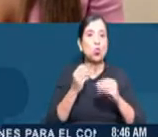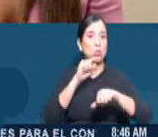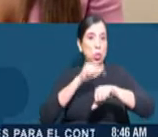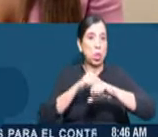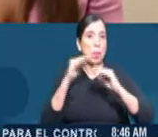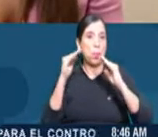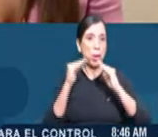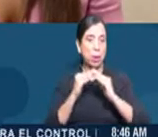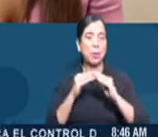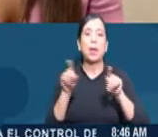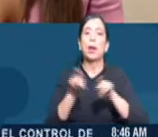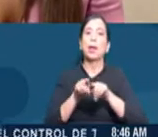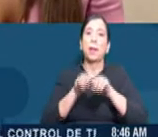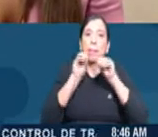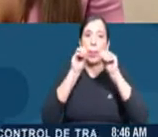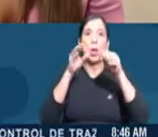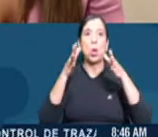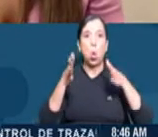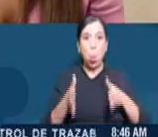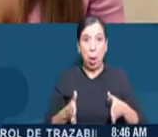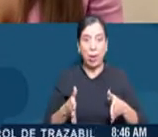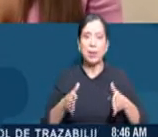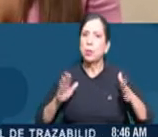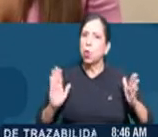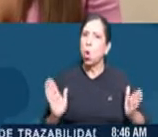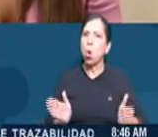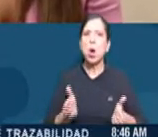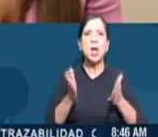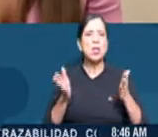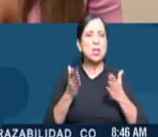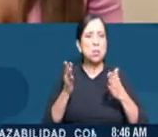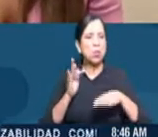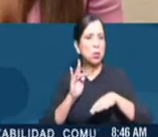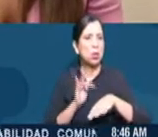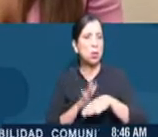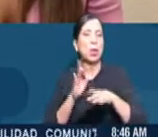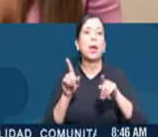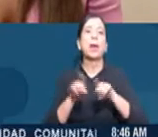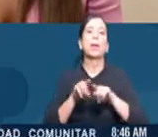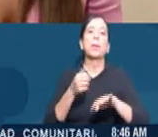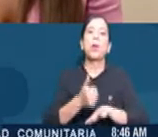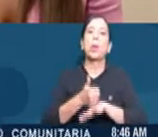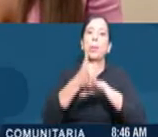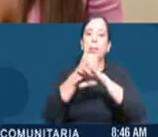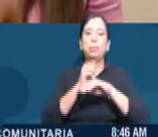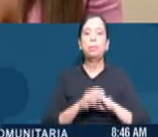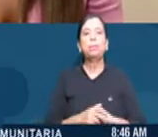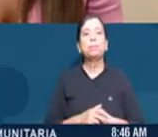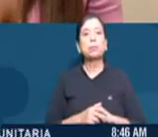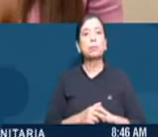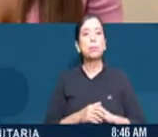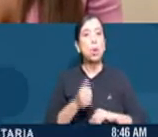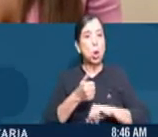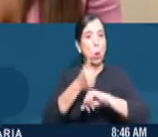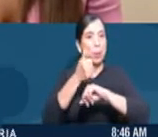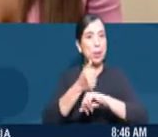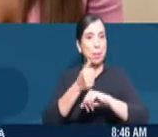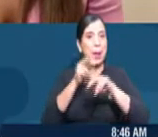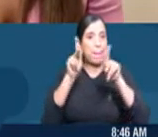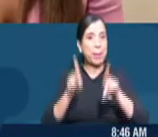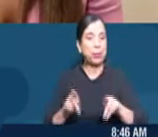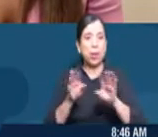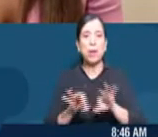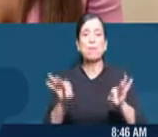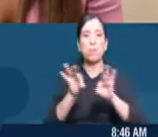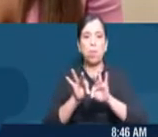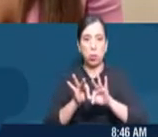los maestros, los estimuladores, los principales actores del desarrollo infantil de los niños